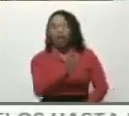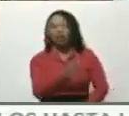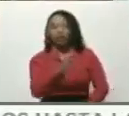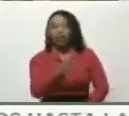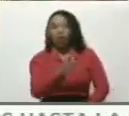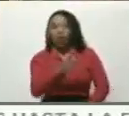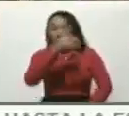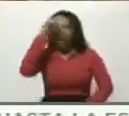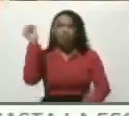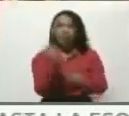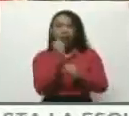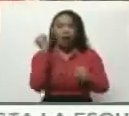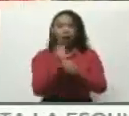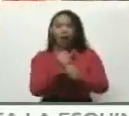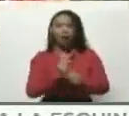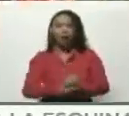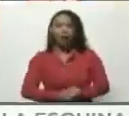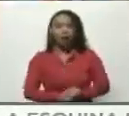la gestión.